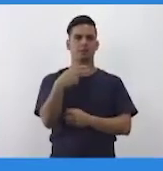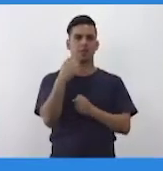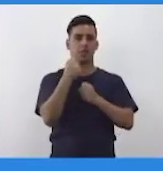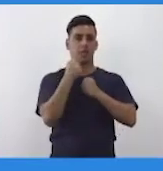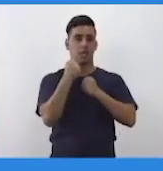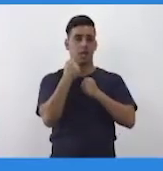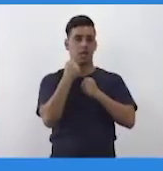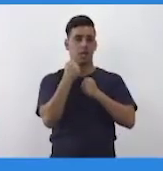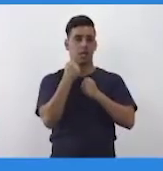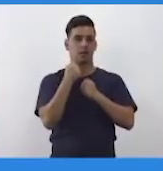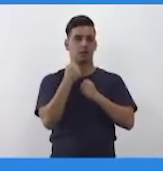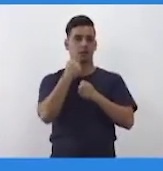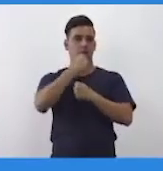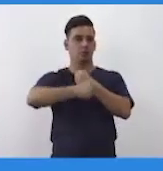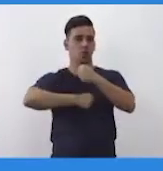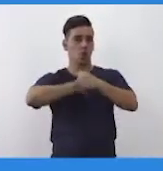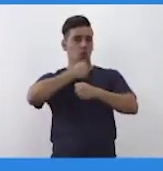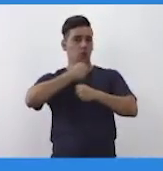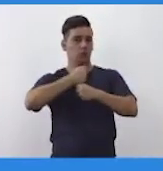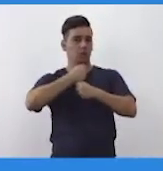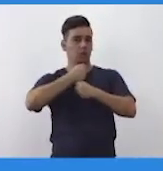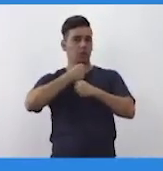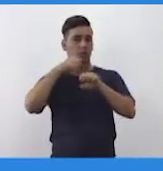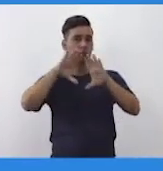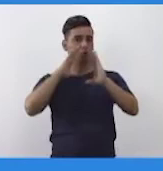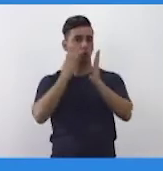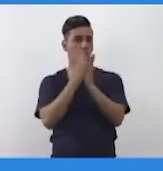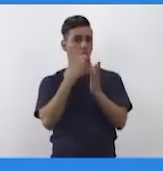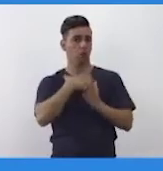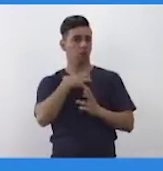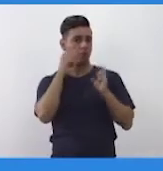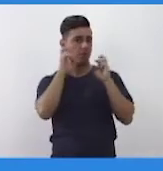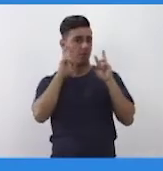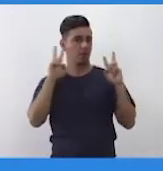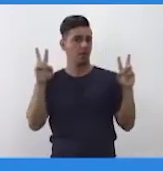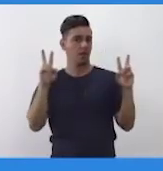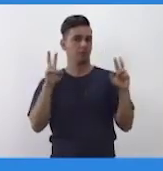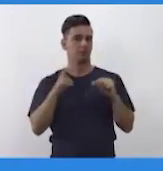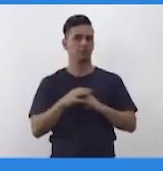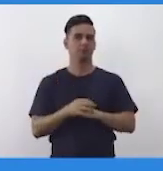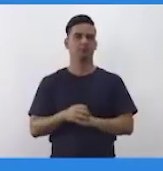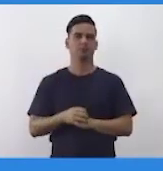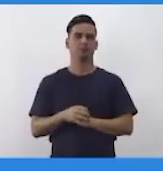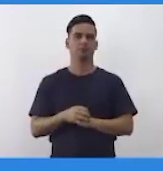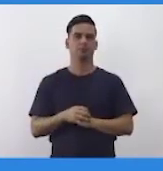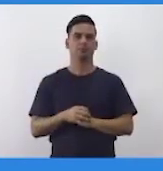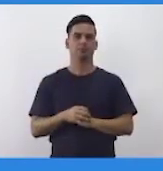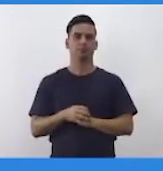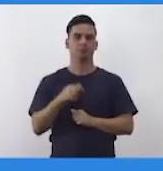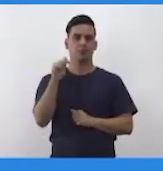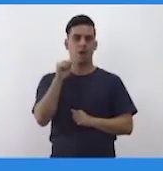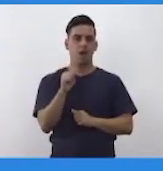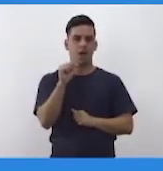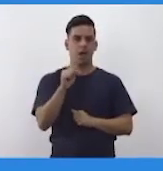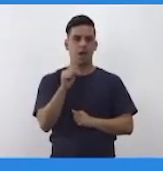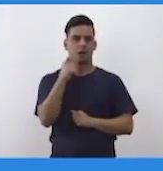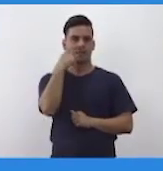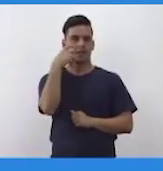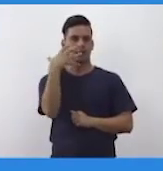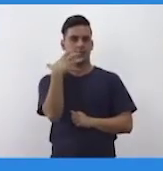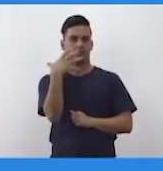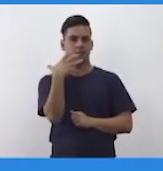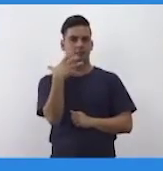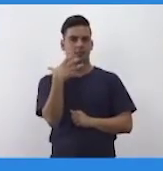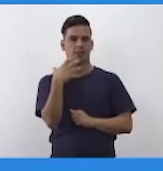metabólicamente utilizable por los seres vivos como fuente de energía que se requiere en otros